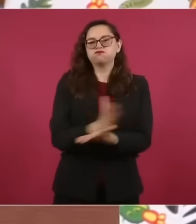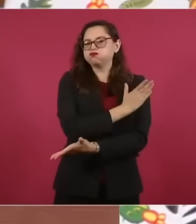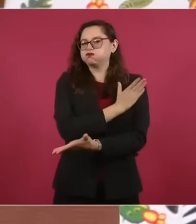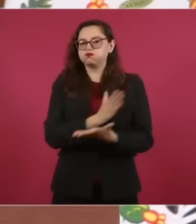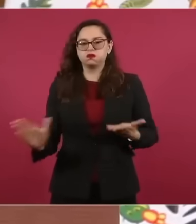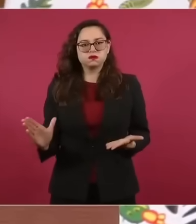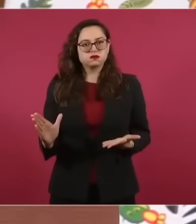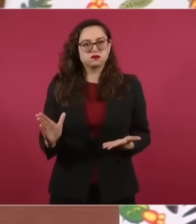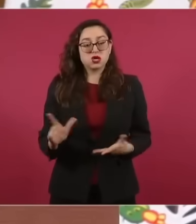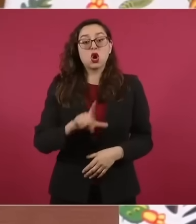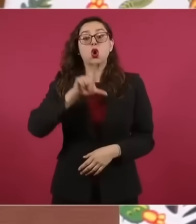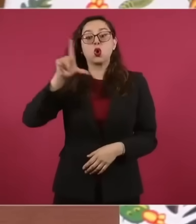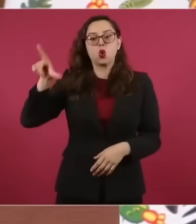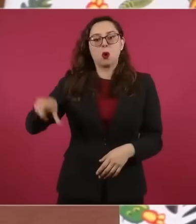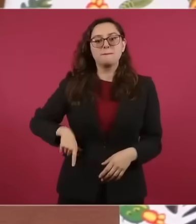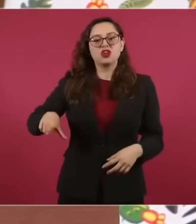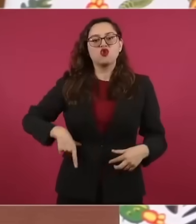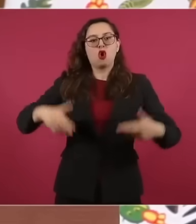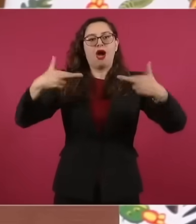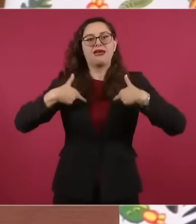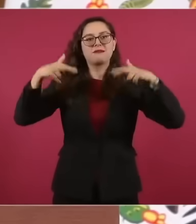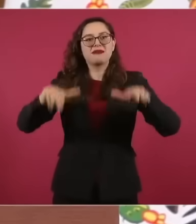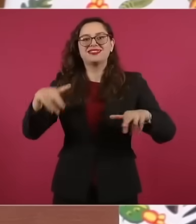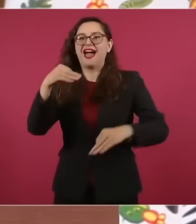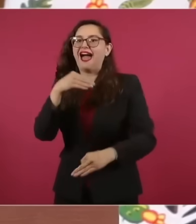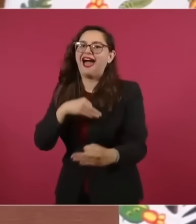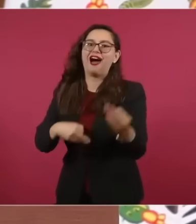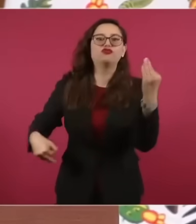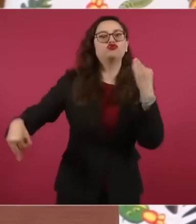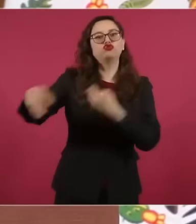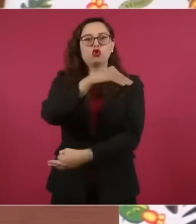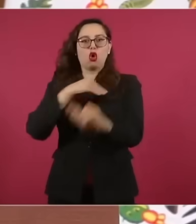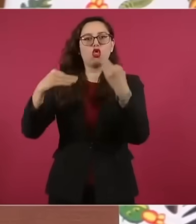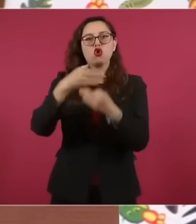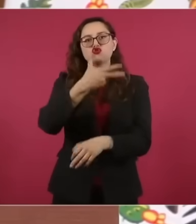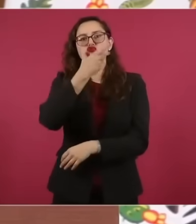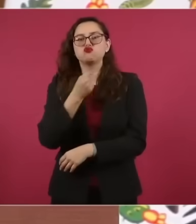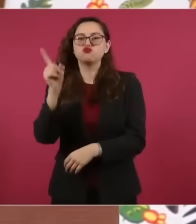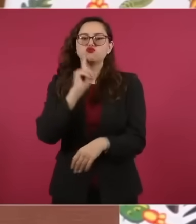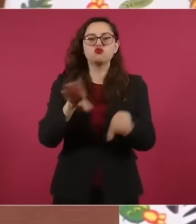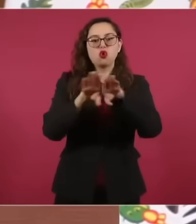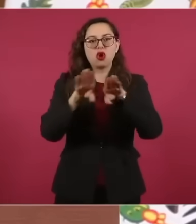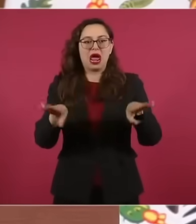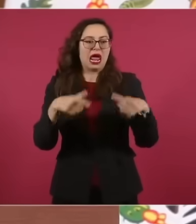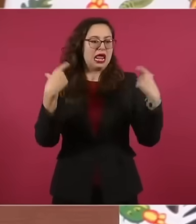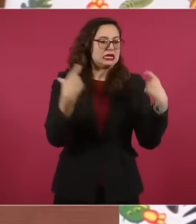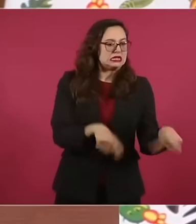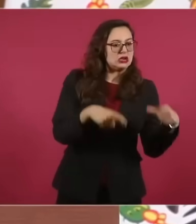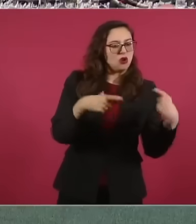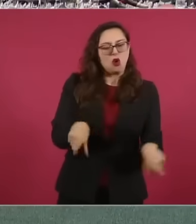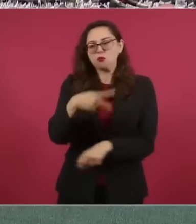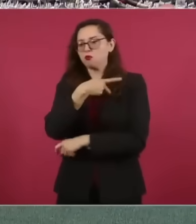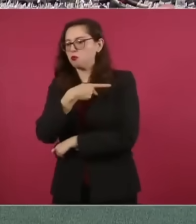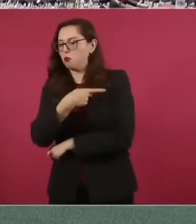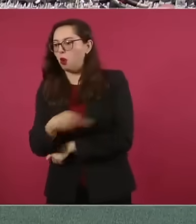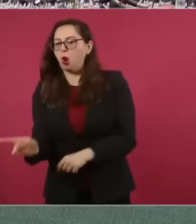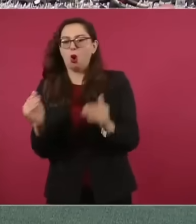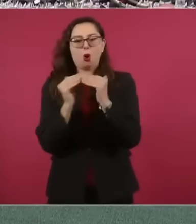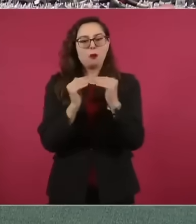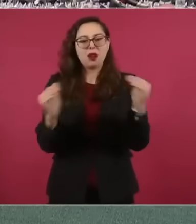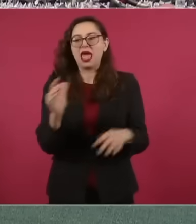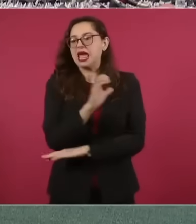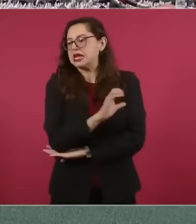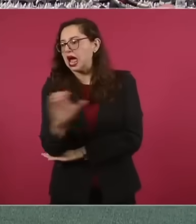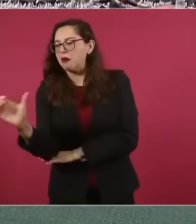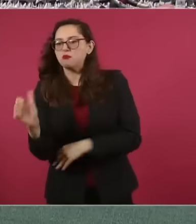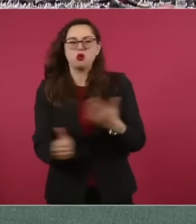de que el gobierno represente a todas y a todos, a ricos y a pobres, a la gente del